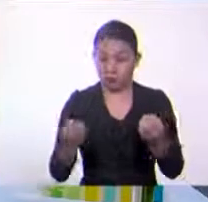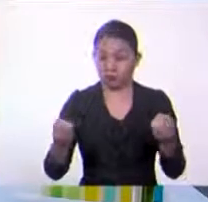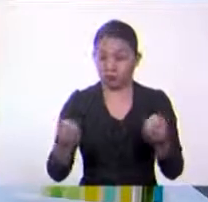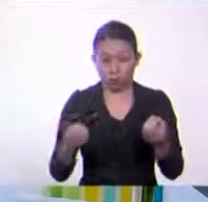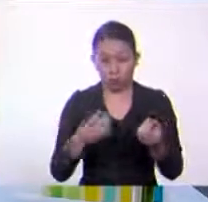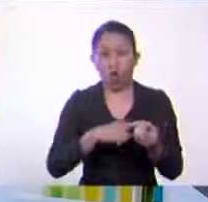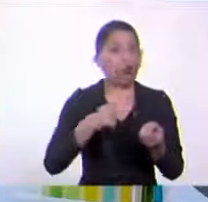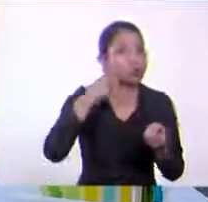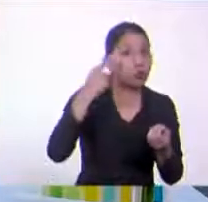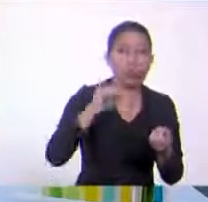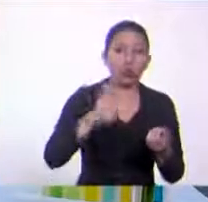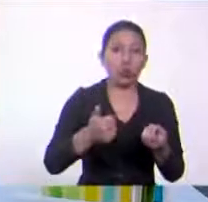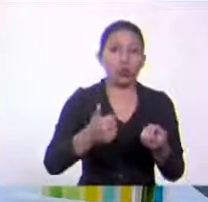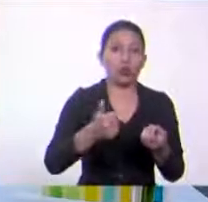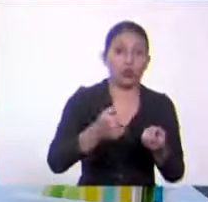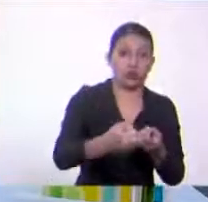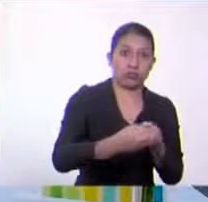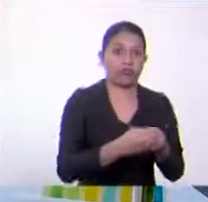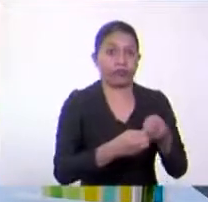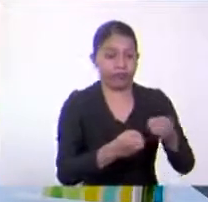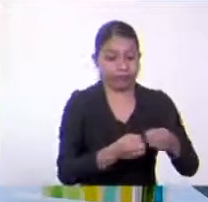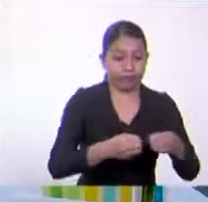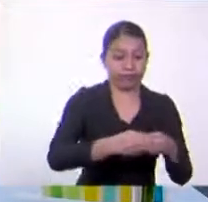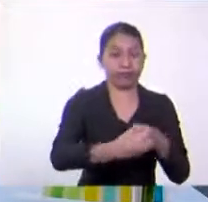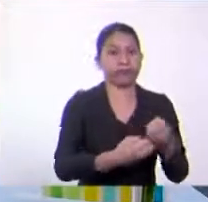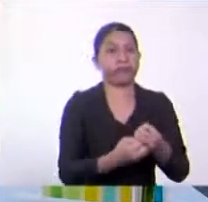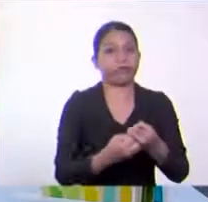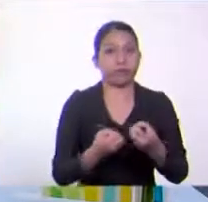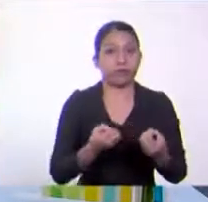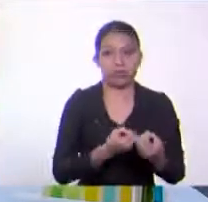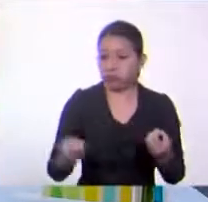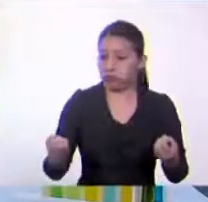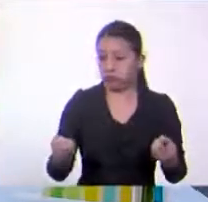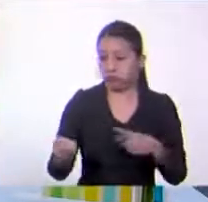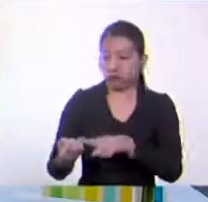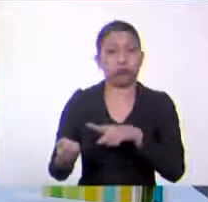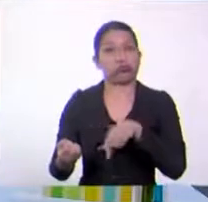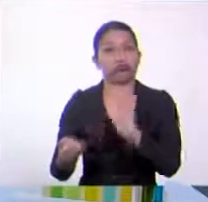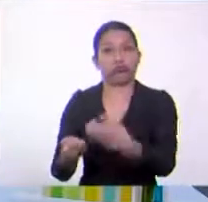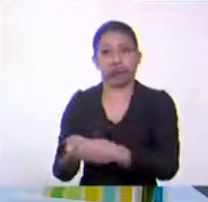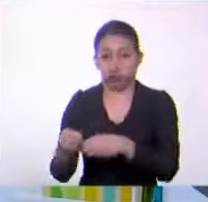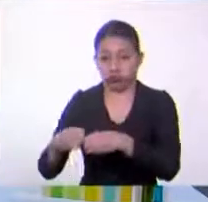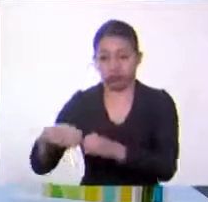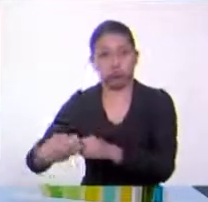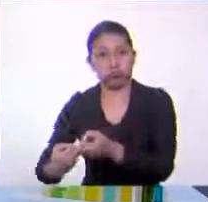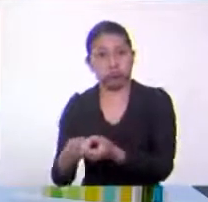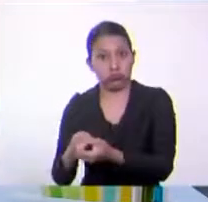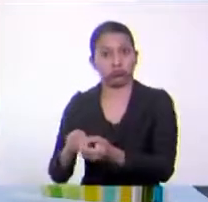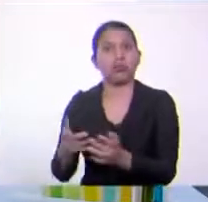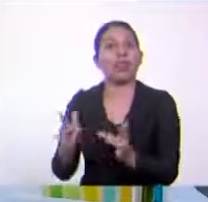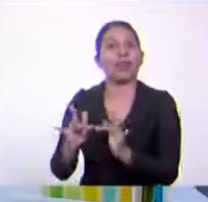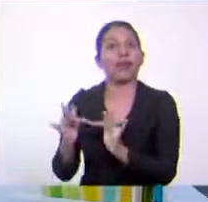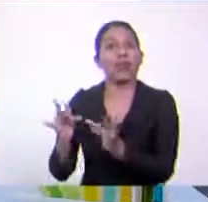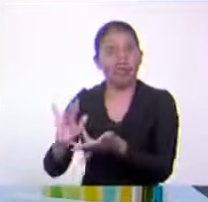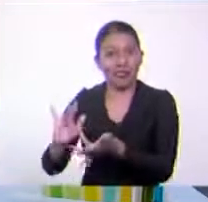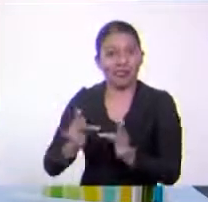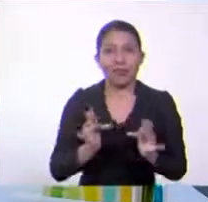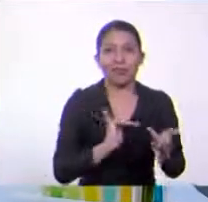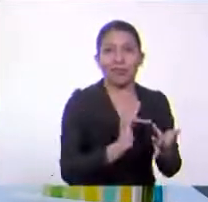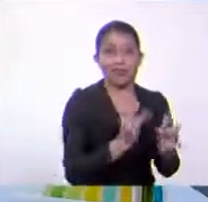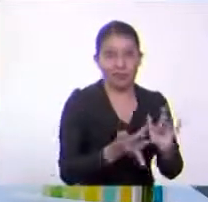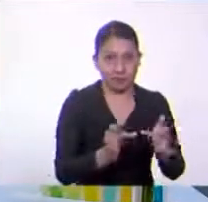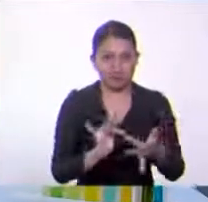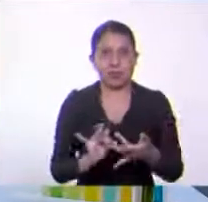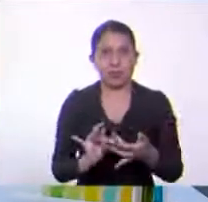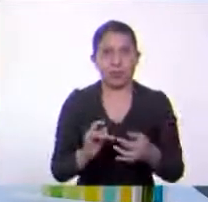buscan insertarse en una molécula que tenga un espacio libre para formar enlaces y así constituir